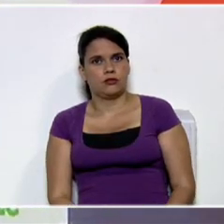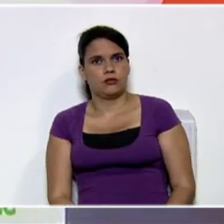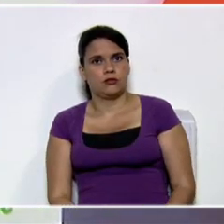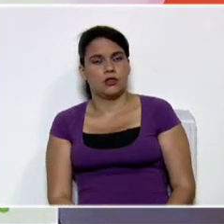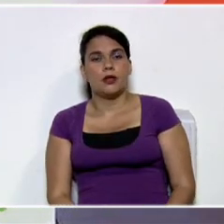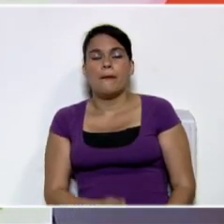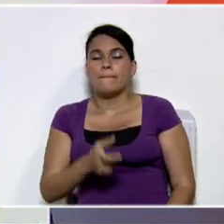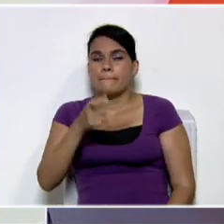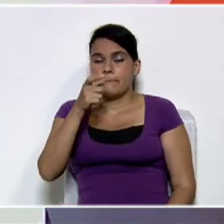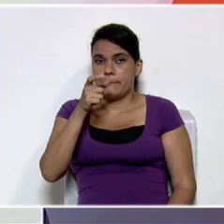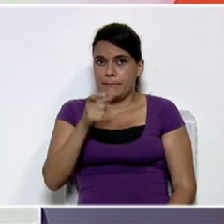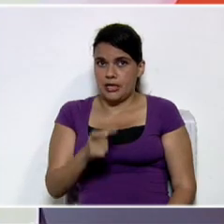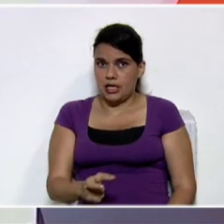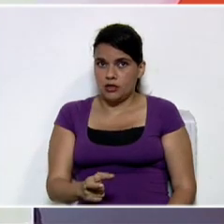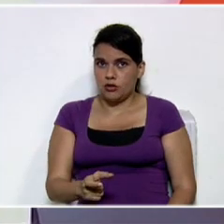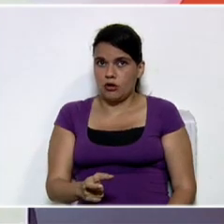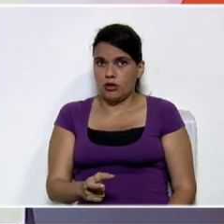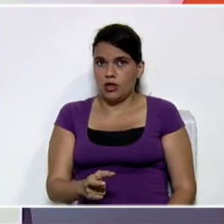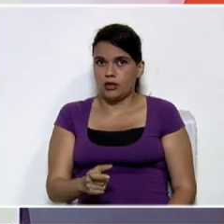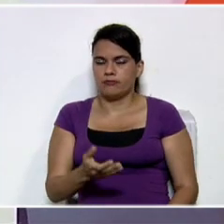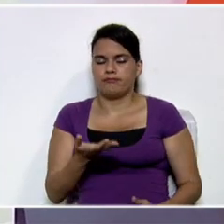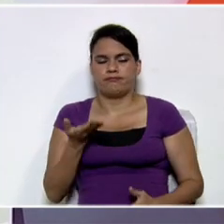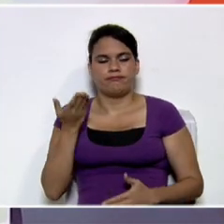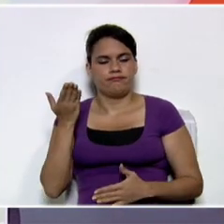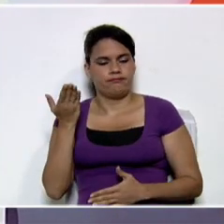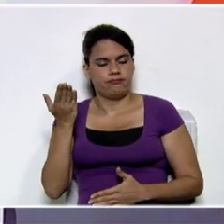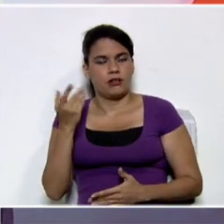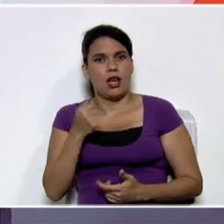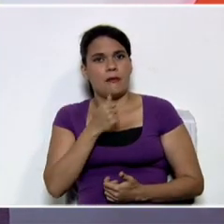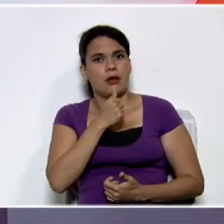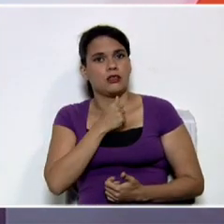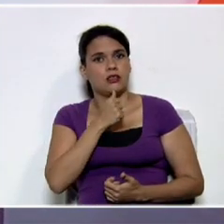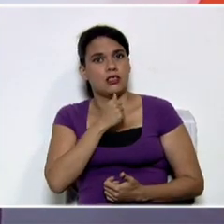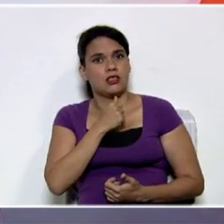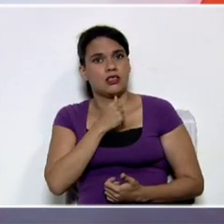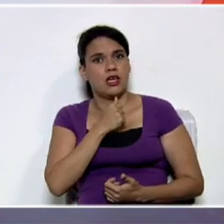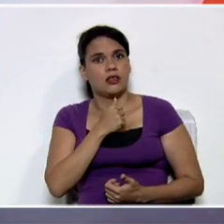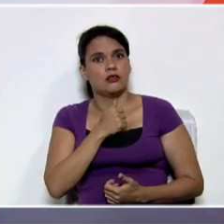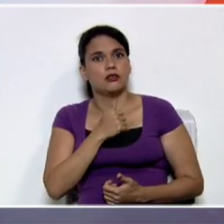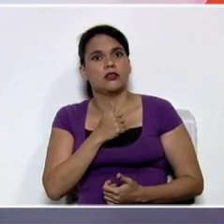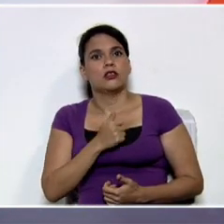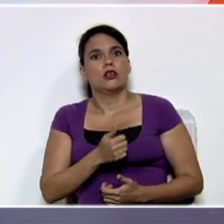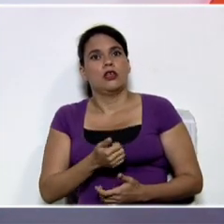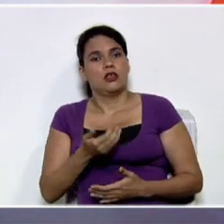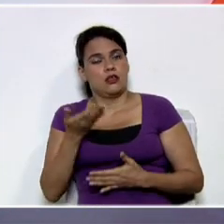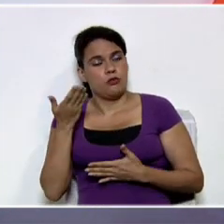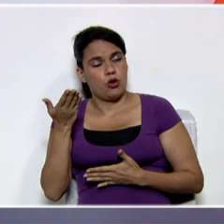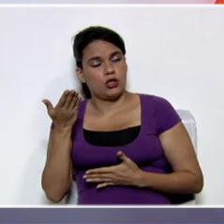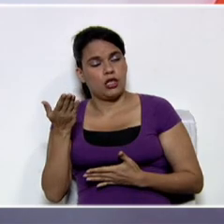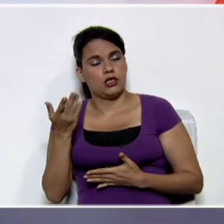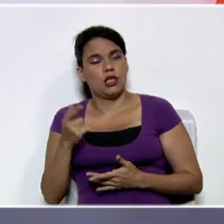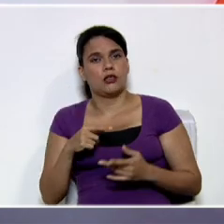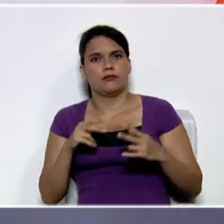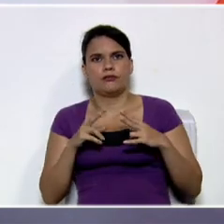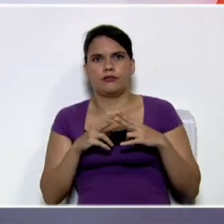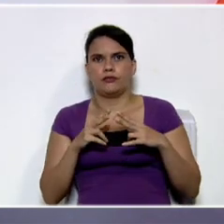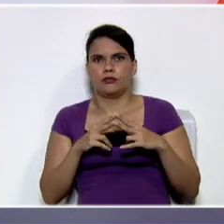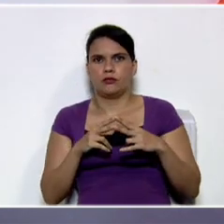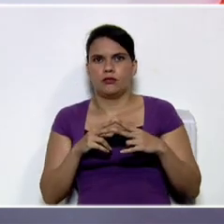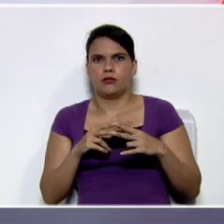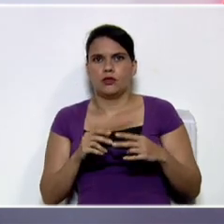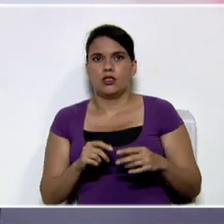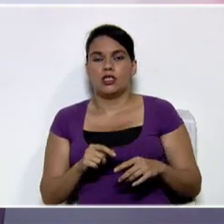con un gran potencial. La paciencia es indispensable, el reconocerlos y el